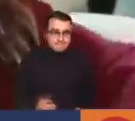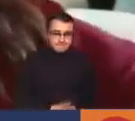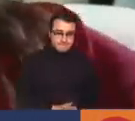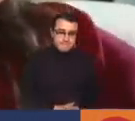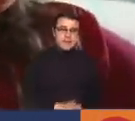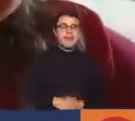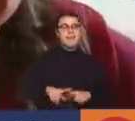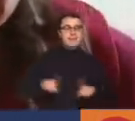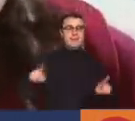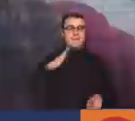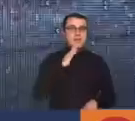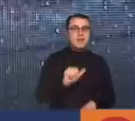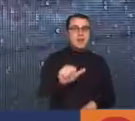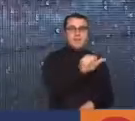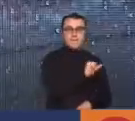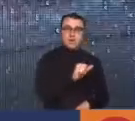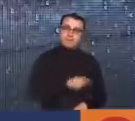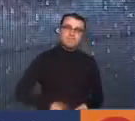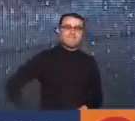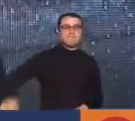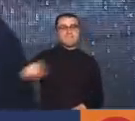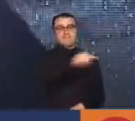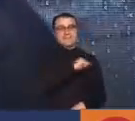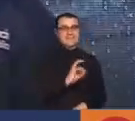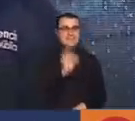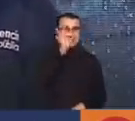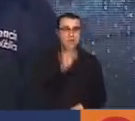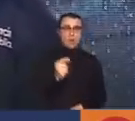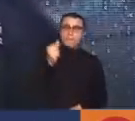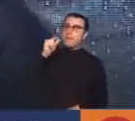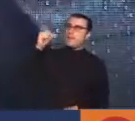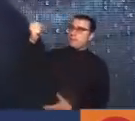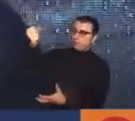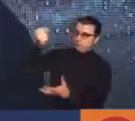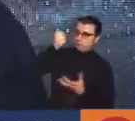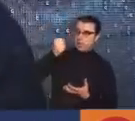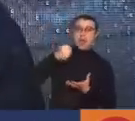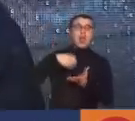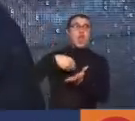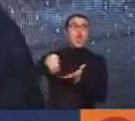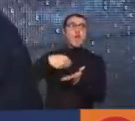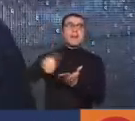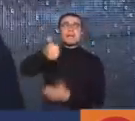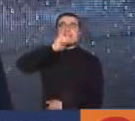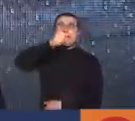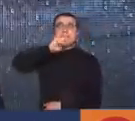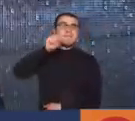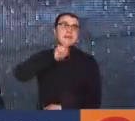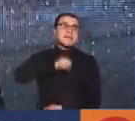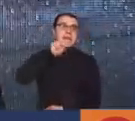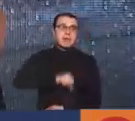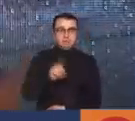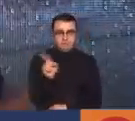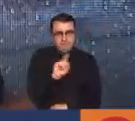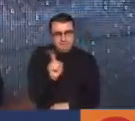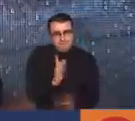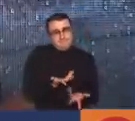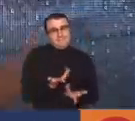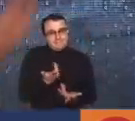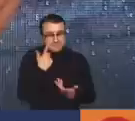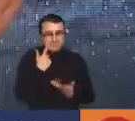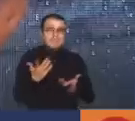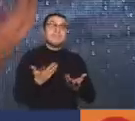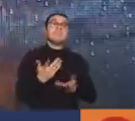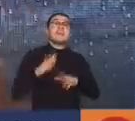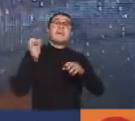En cambio la mujer, pues seguro que no se va a gastar en cerveza el crédito. Entonces el Banco Popular,